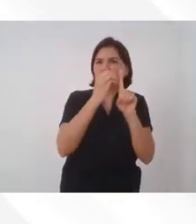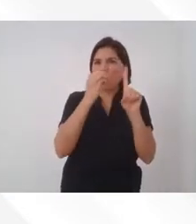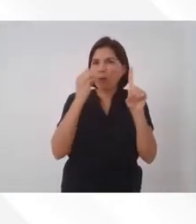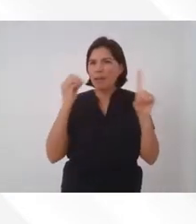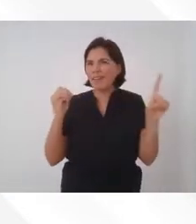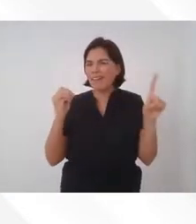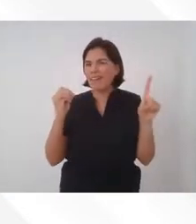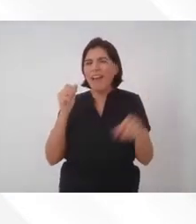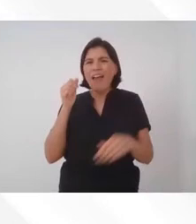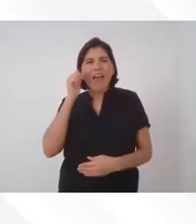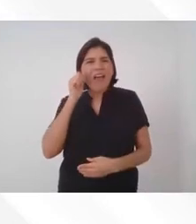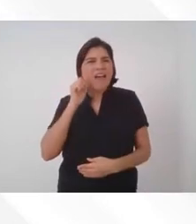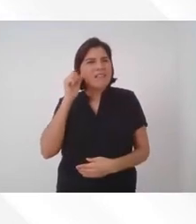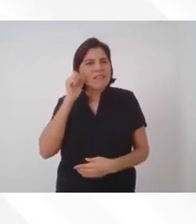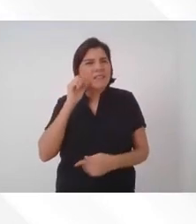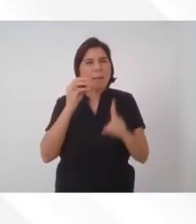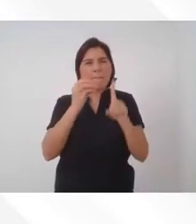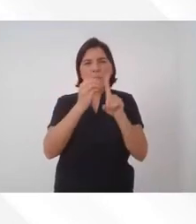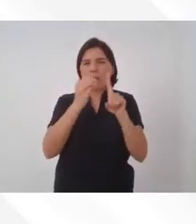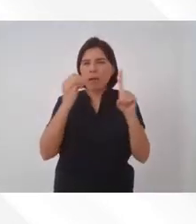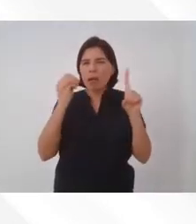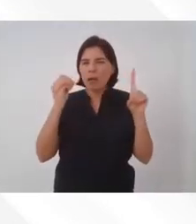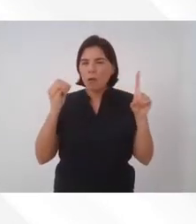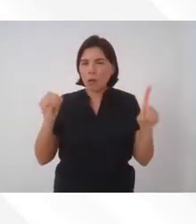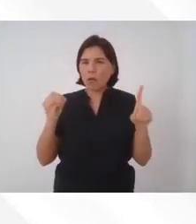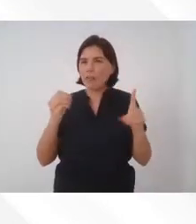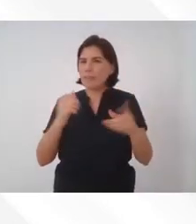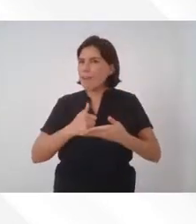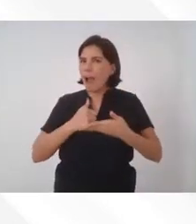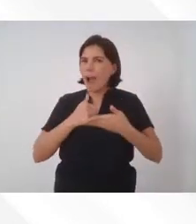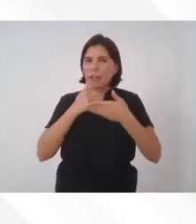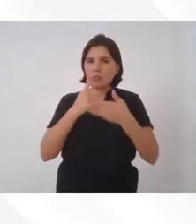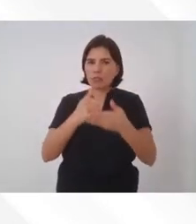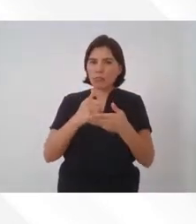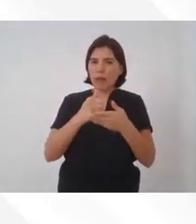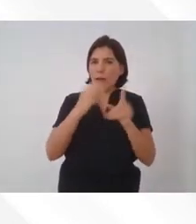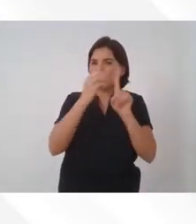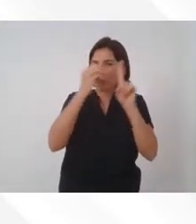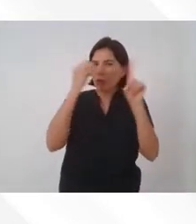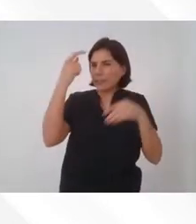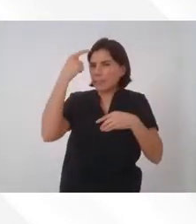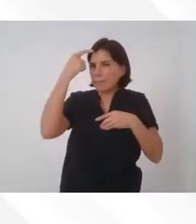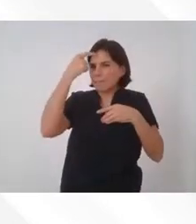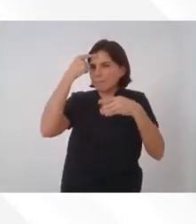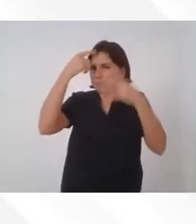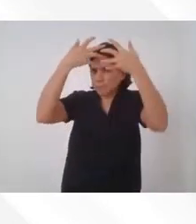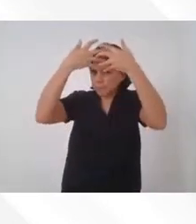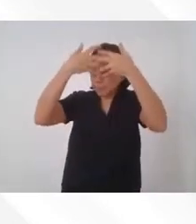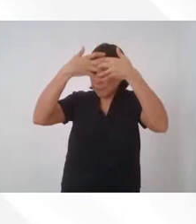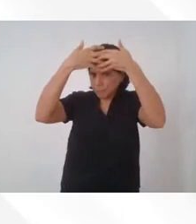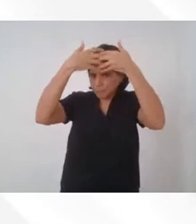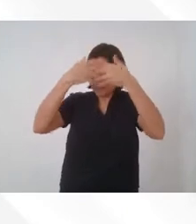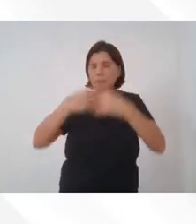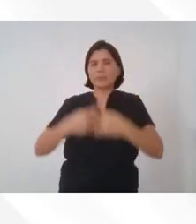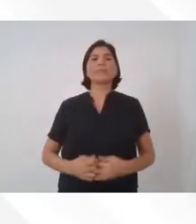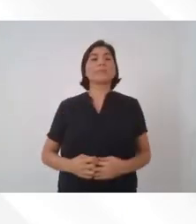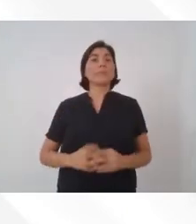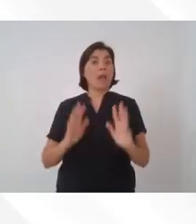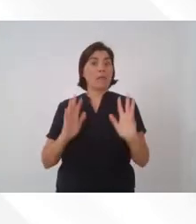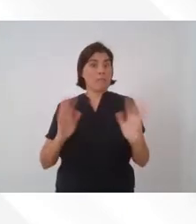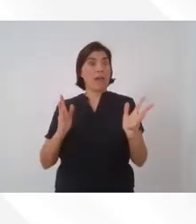da estructura mental. Muy bien, ya lo acomodaron, acomoden sus papeles para que todo se vea bien y